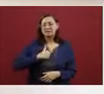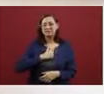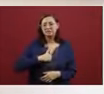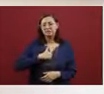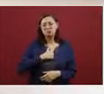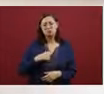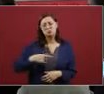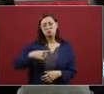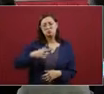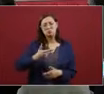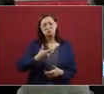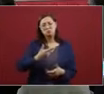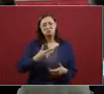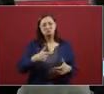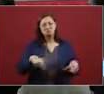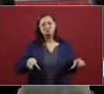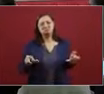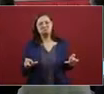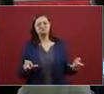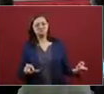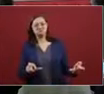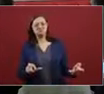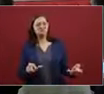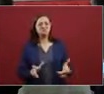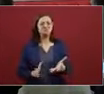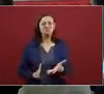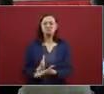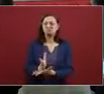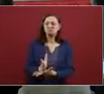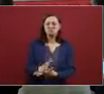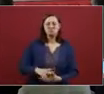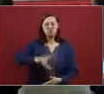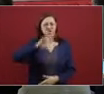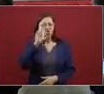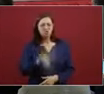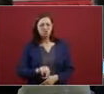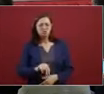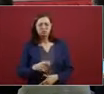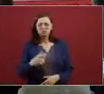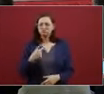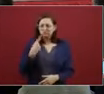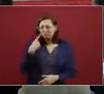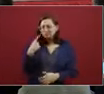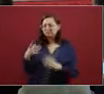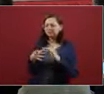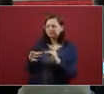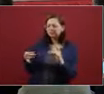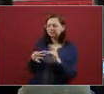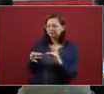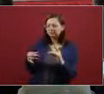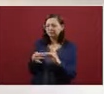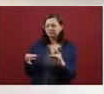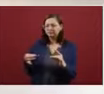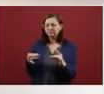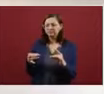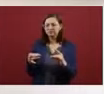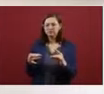social no le permitió la entrada. Habló él directamente